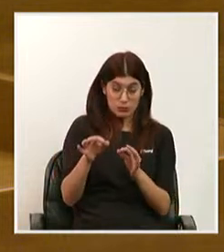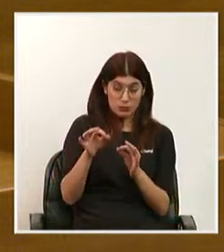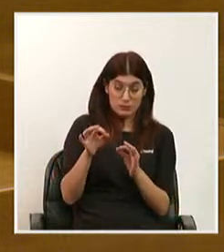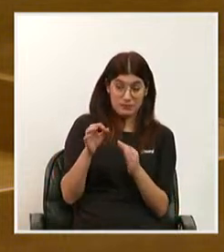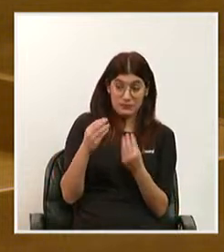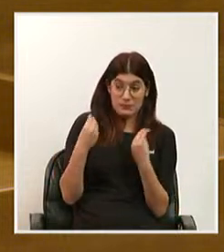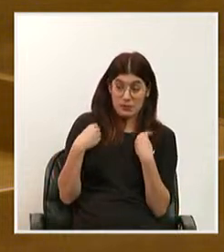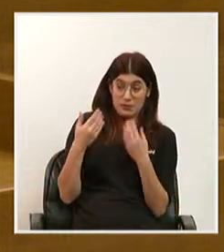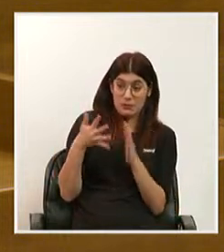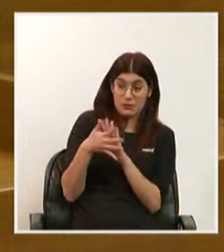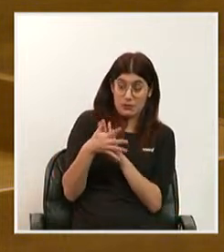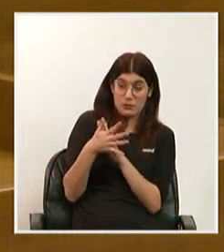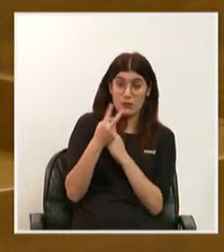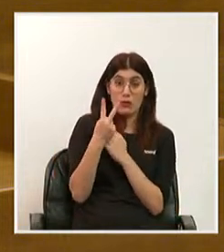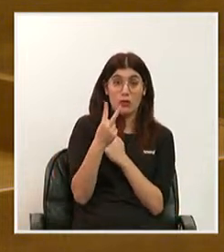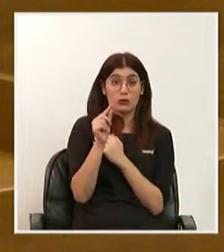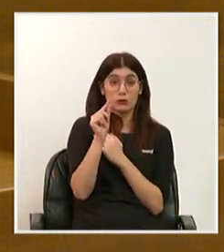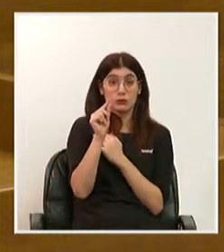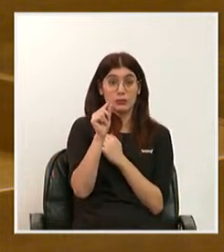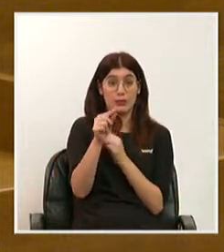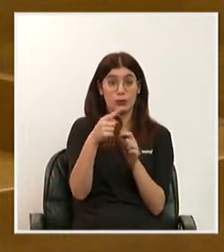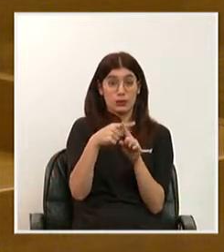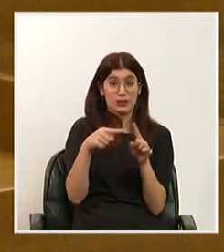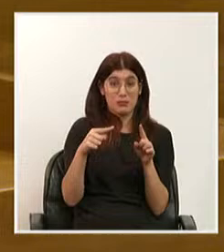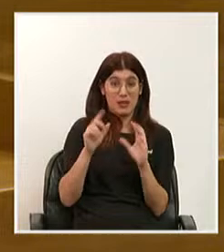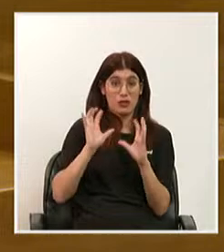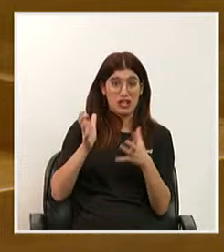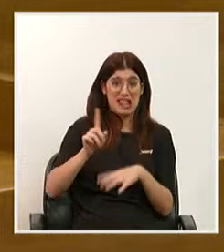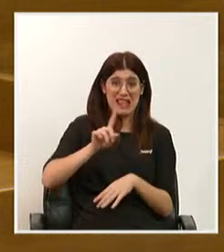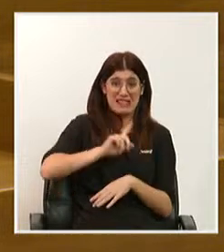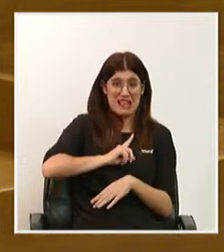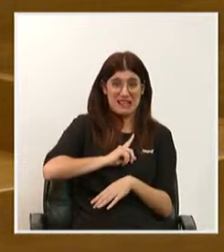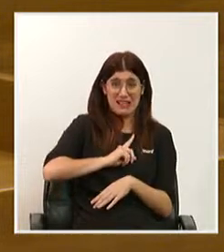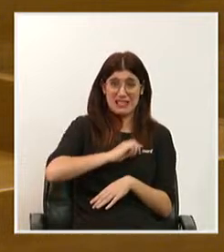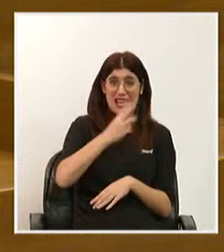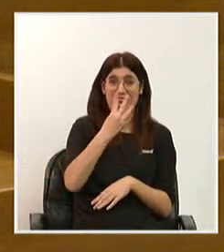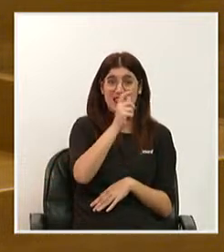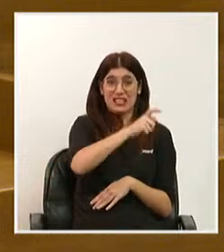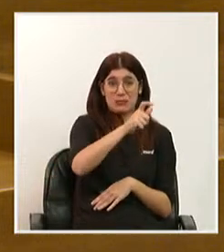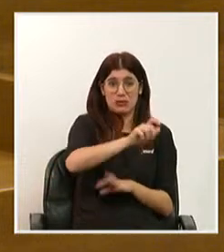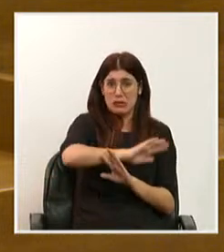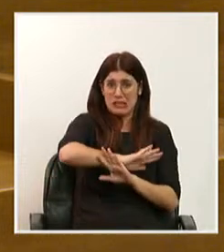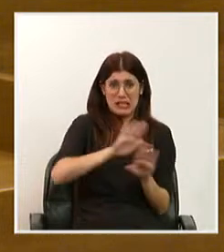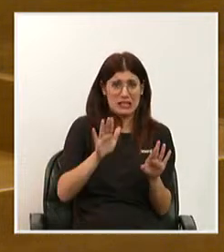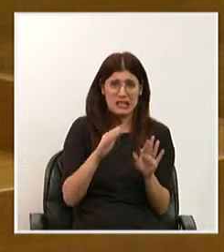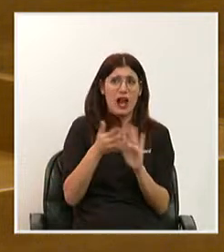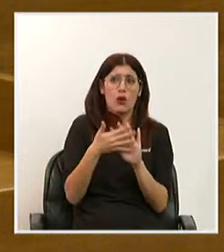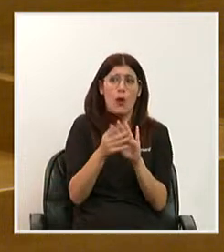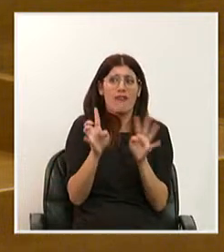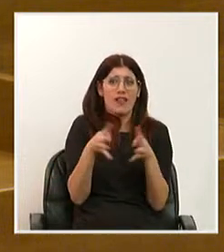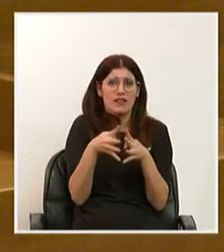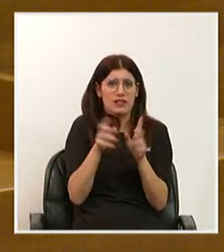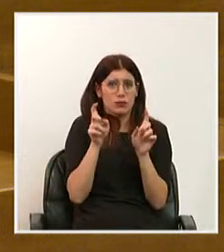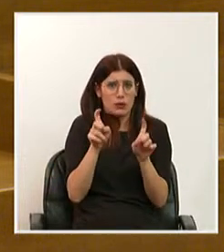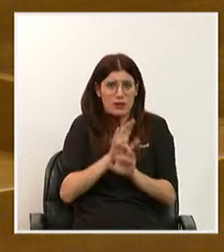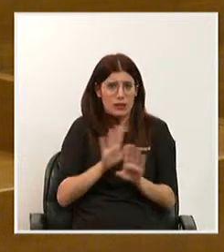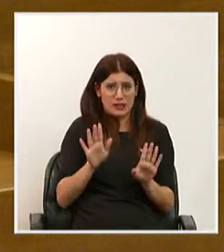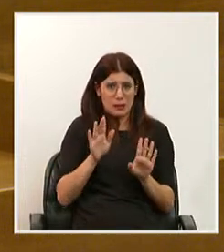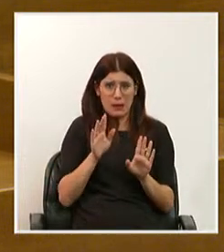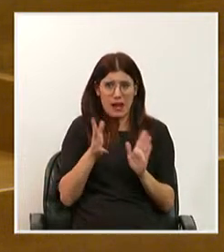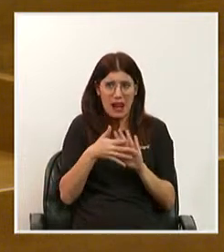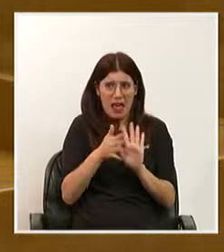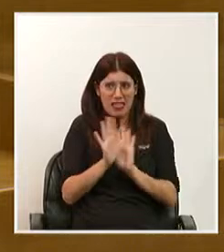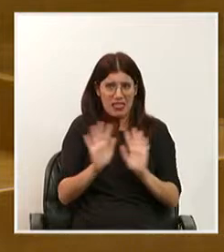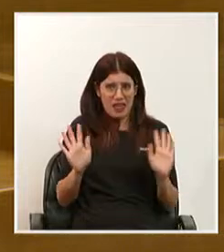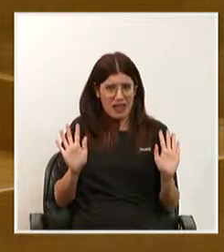eh 2 minutos y medio de ataques personales a tres personas sin hablar de infraestructuras educativas que eso es lo que le